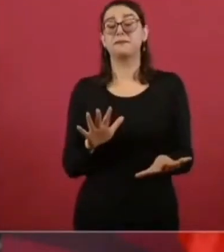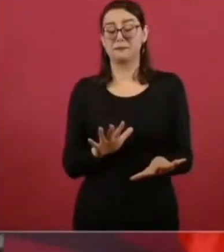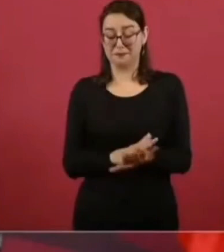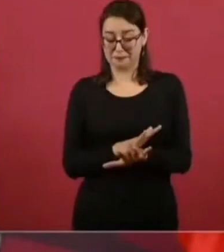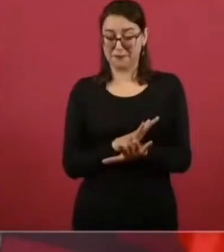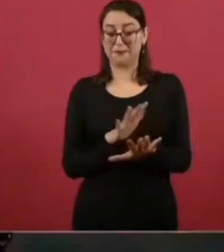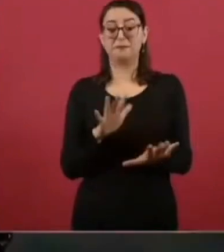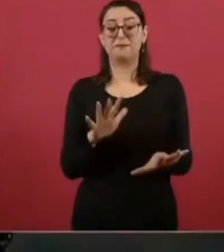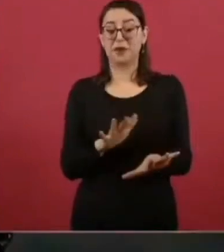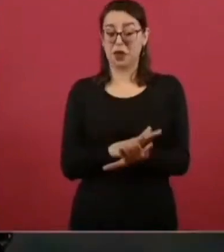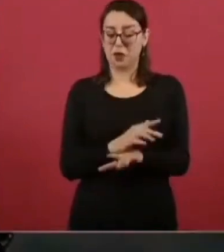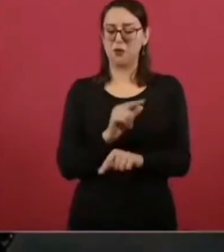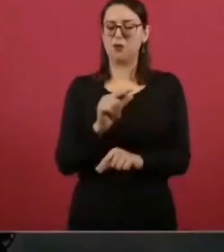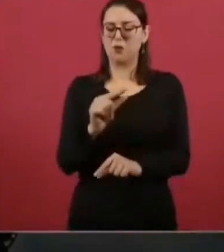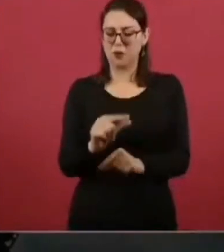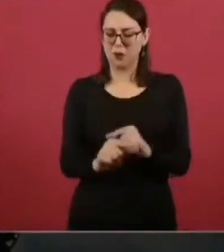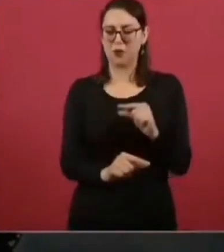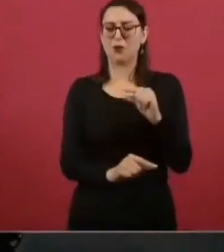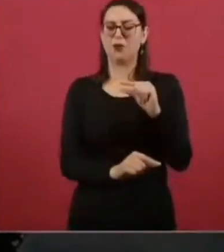autolimitándose.